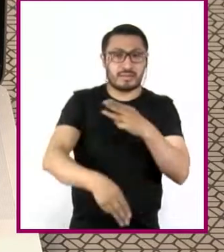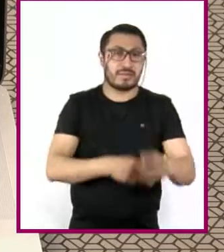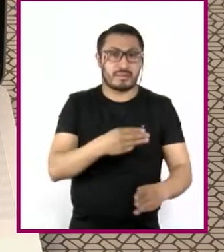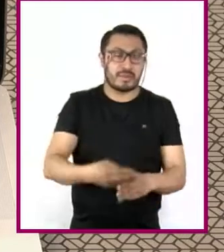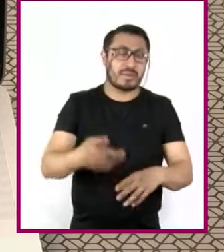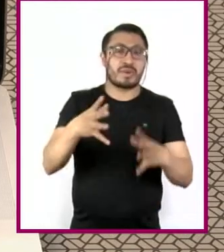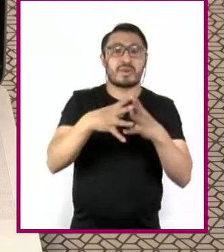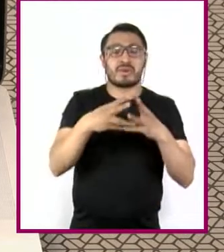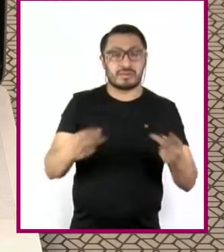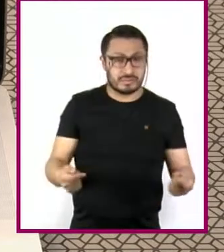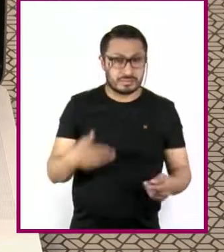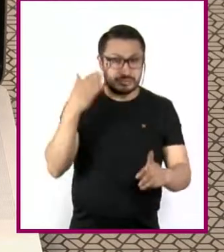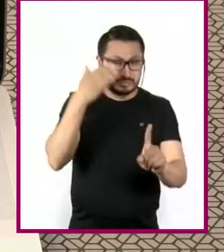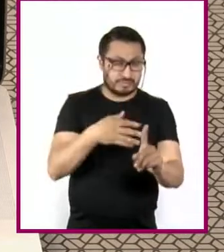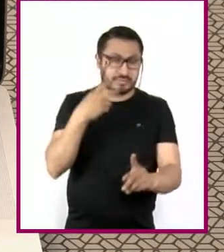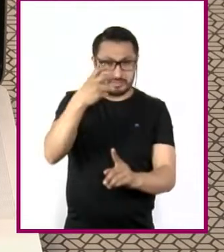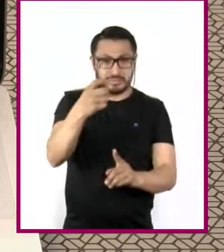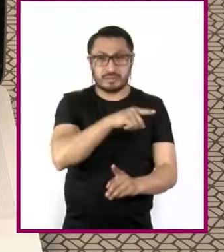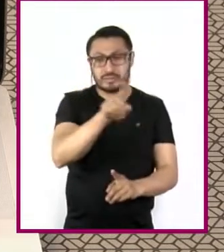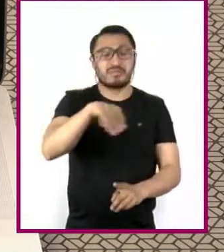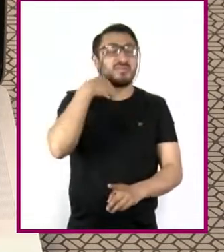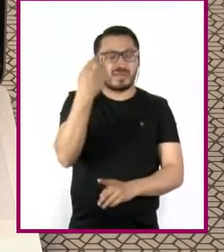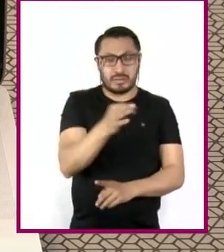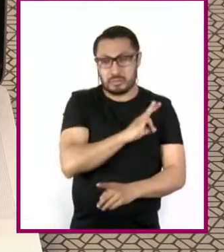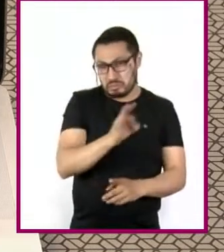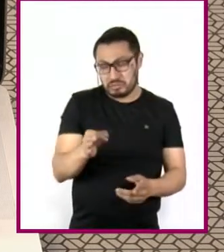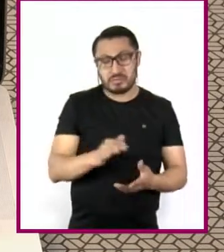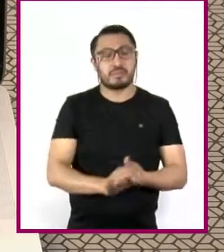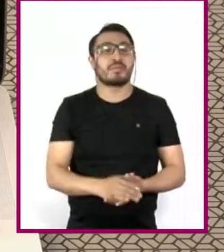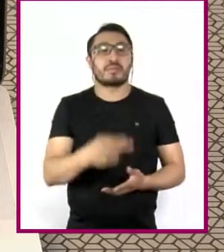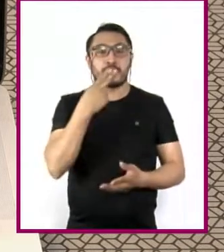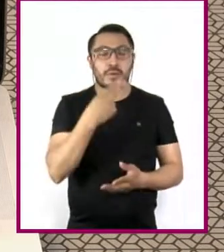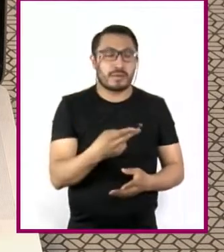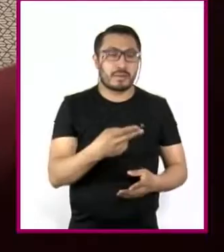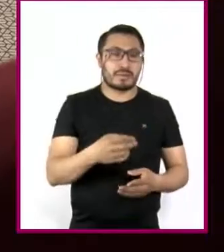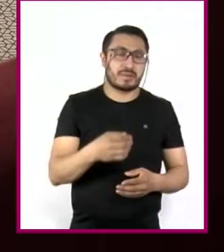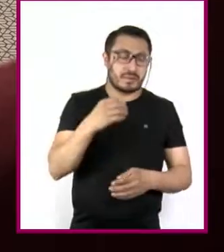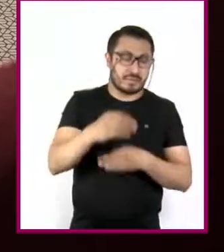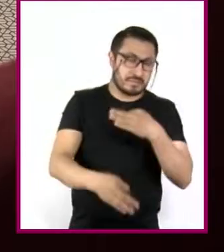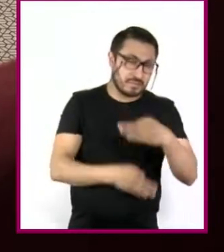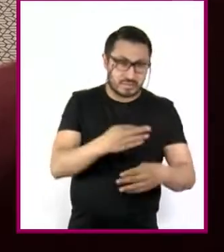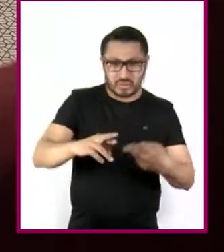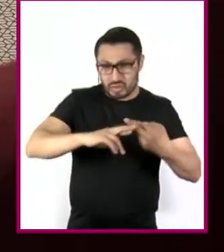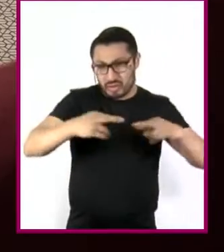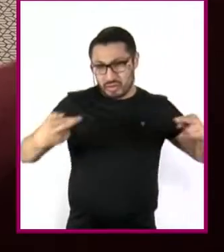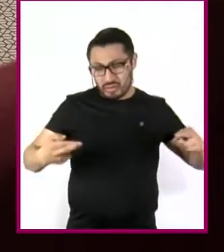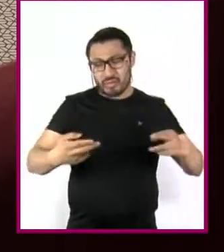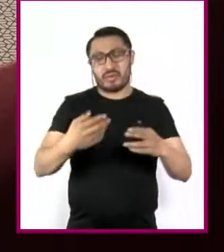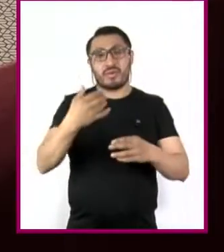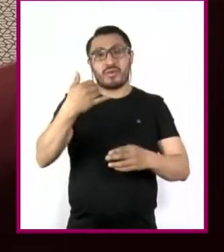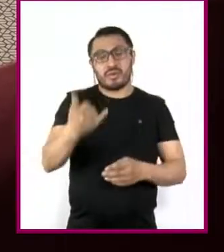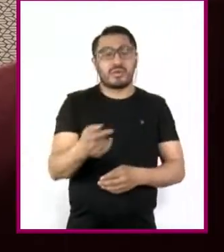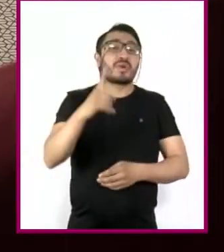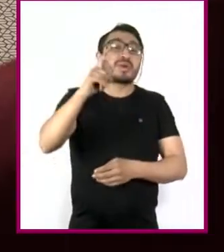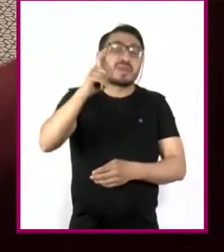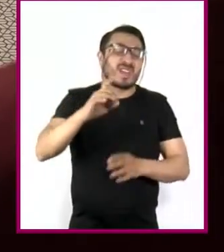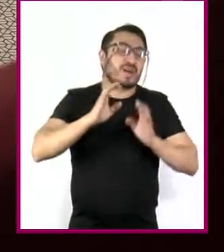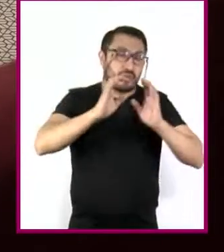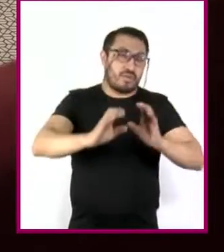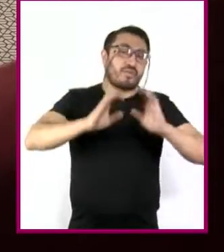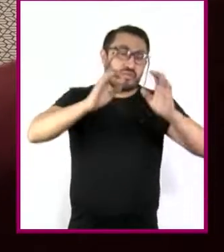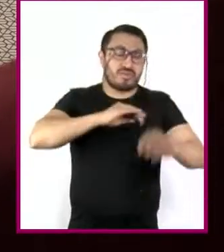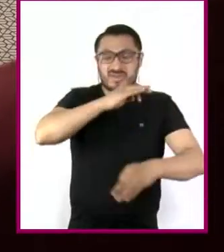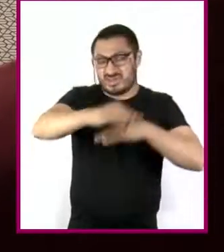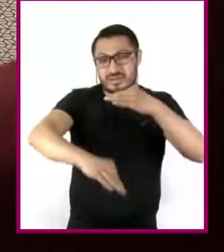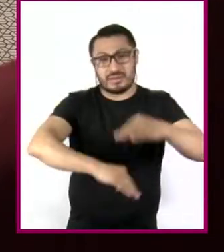con el uso de combustibles fósiles y el mal uso del agua. Entonces,